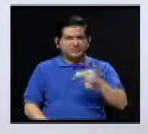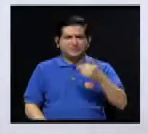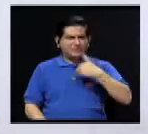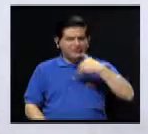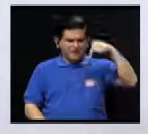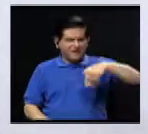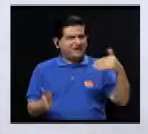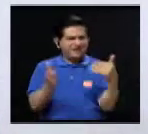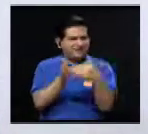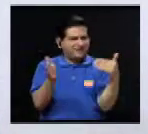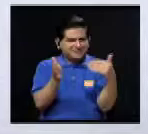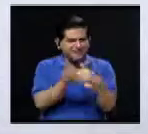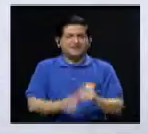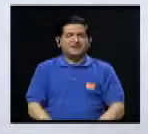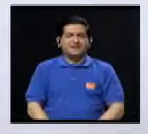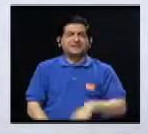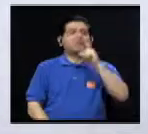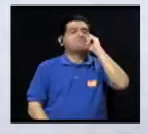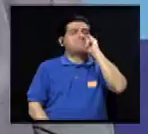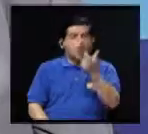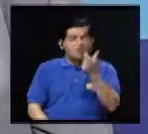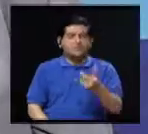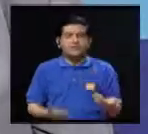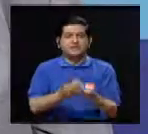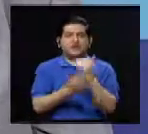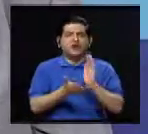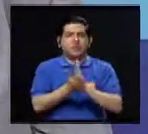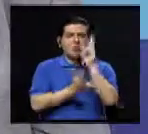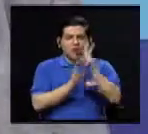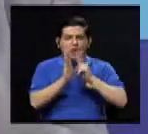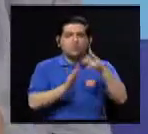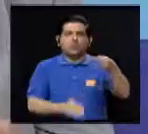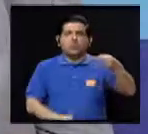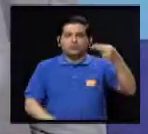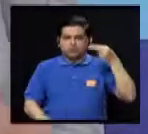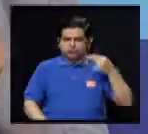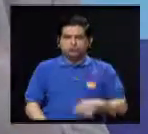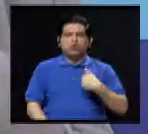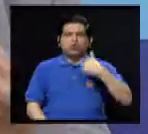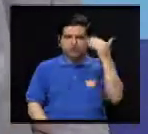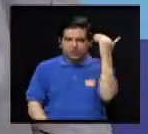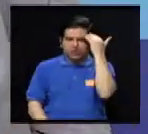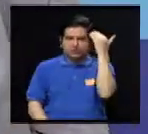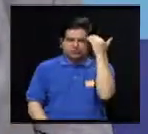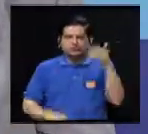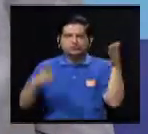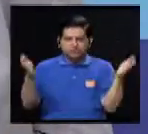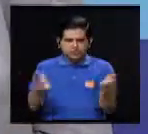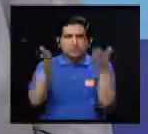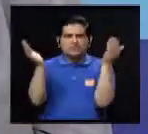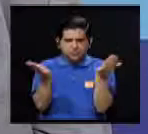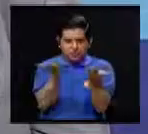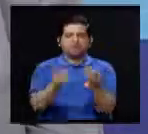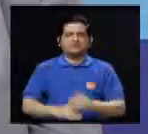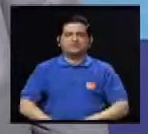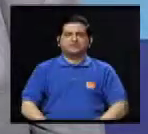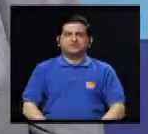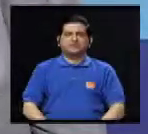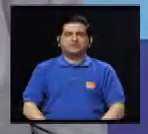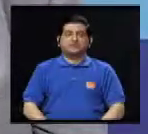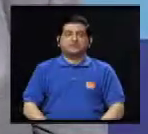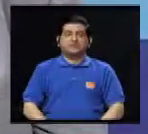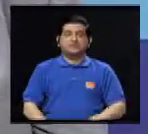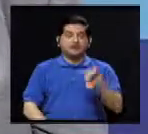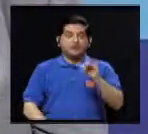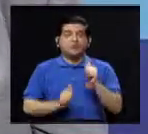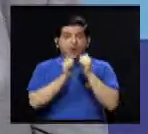habíamos tenido de nuevo. Y por dicha, un nuevo documental, una historia que yo sé que nos va a motivar. Y